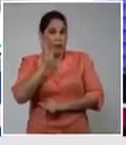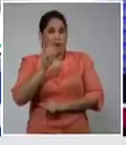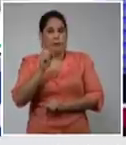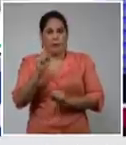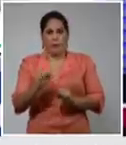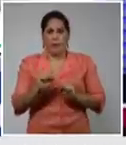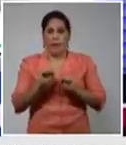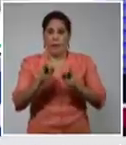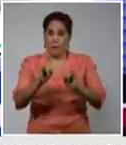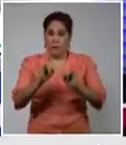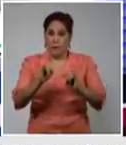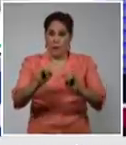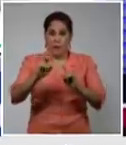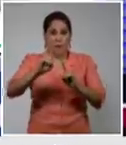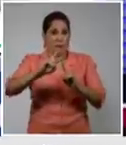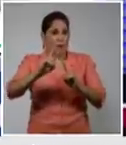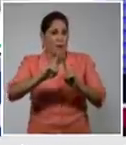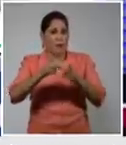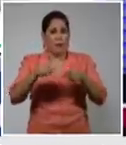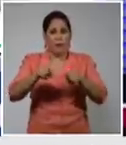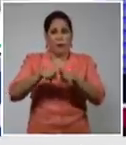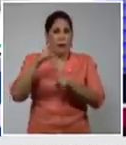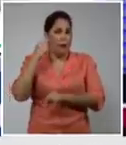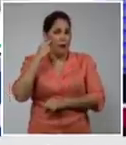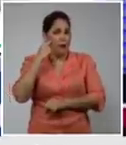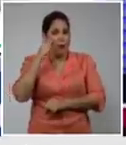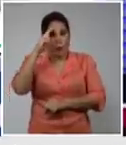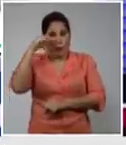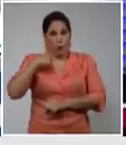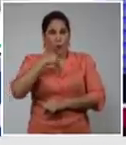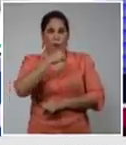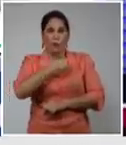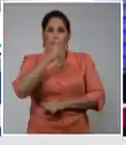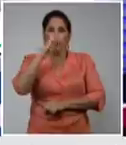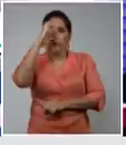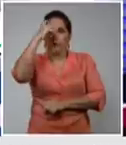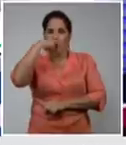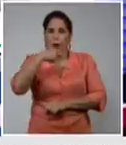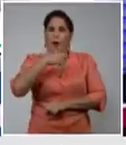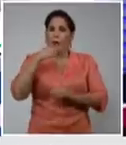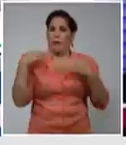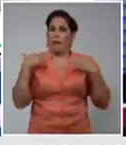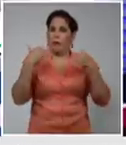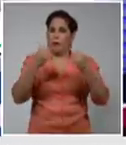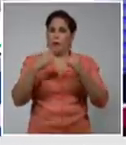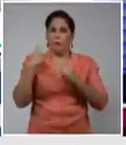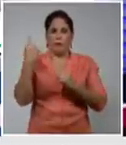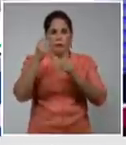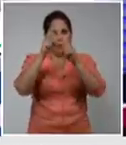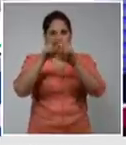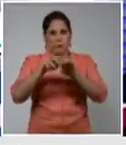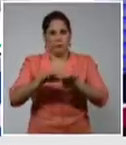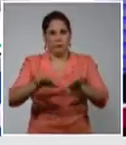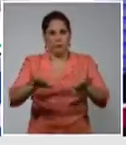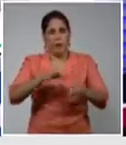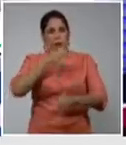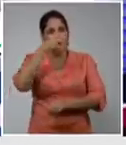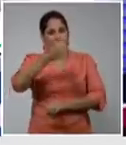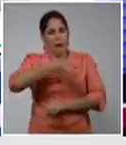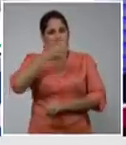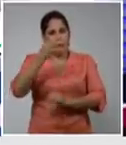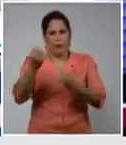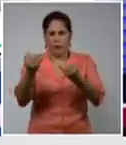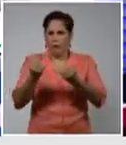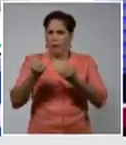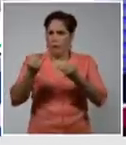sistema de la radio y la televisión cubana, el doctor Francisco Durán García, director nacional de epidemiología, acaba de dar a conocer que